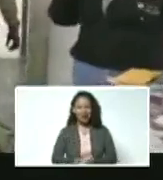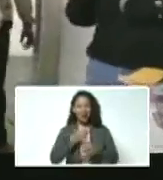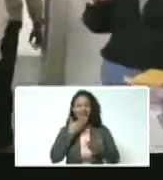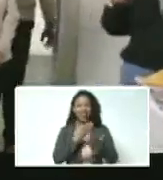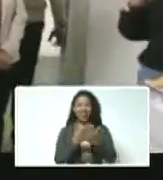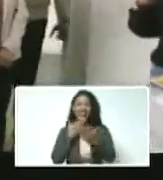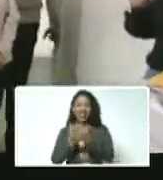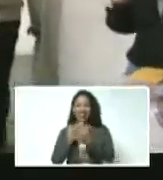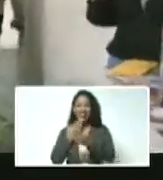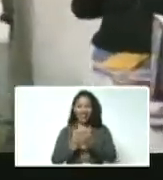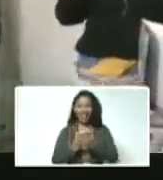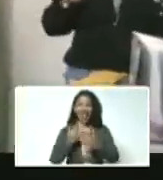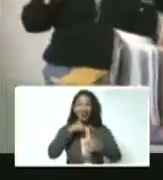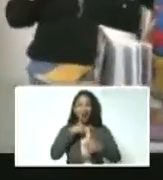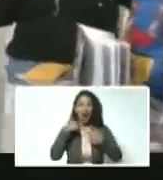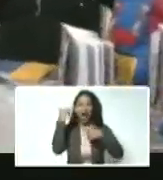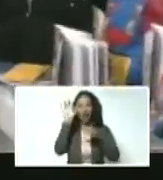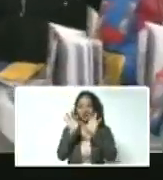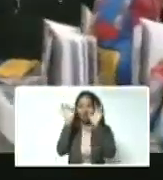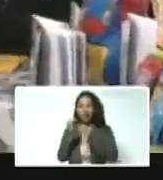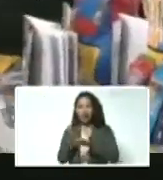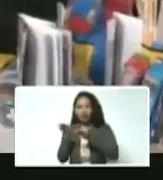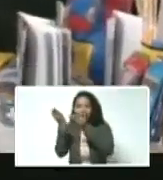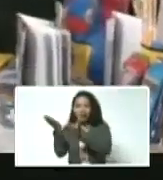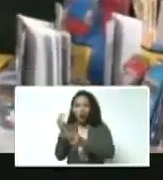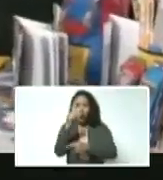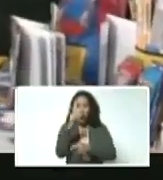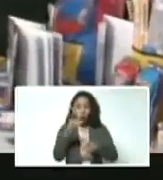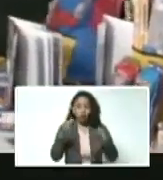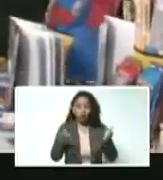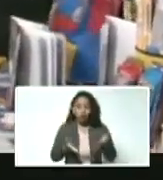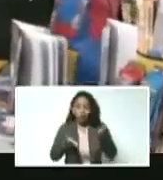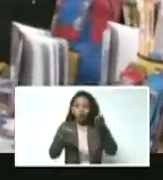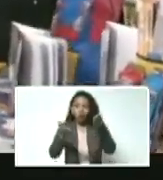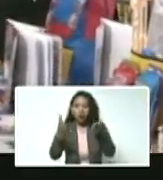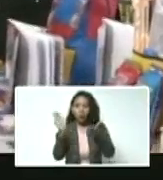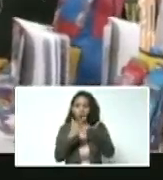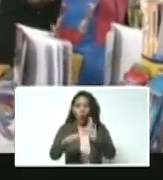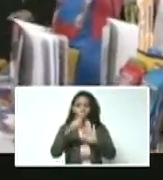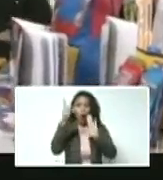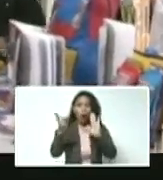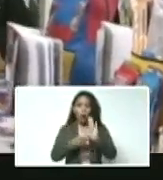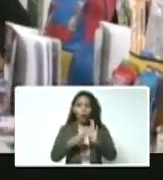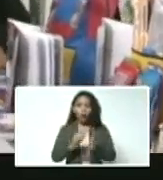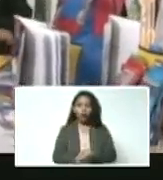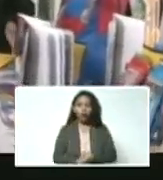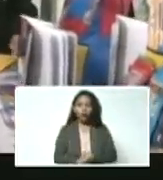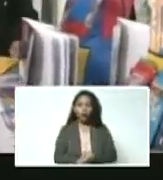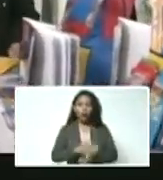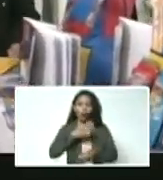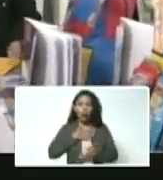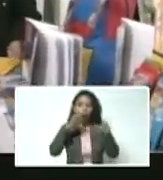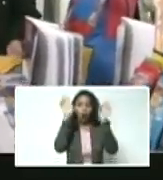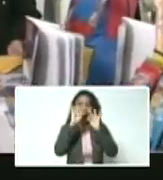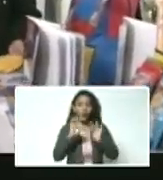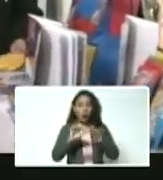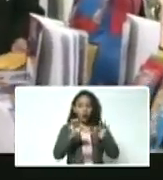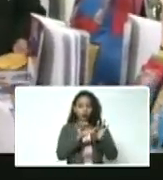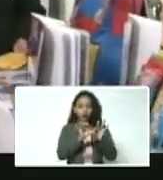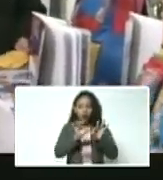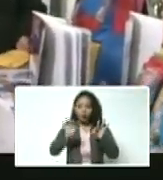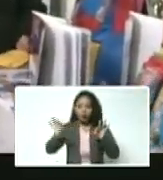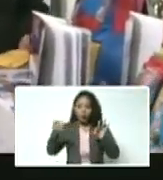hecho, le tengo un obsequio. ¿Qué me vas a regalar? Un combo. ¿Un combo completo? Con mis modelos y la cartuchera